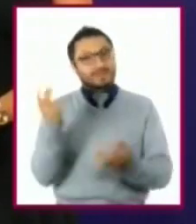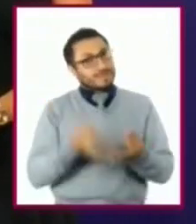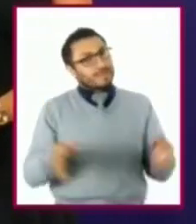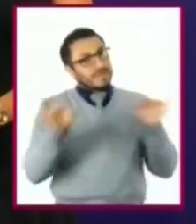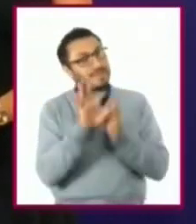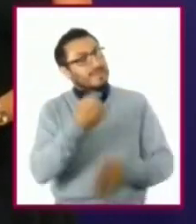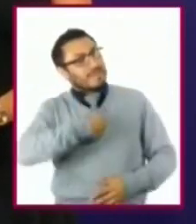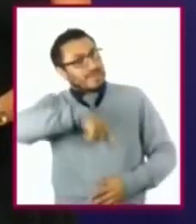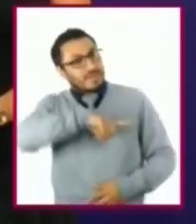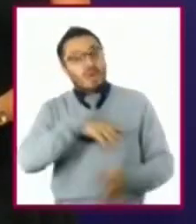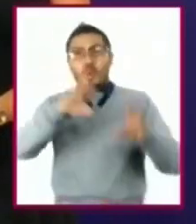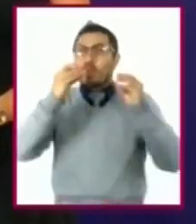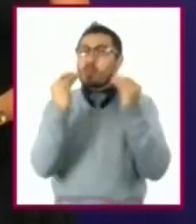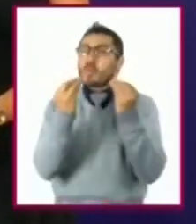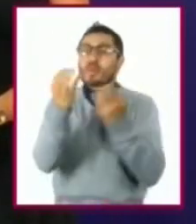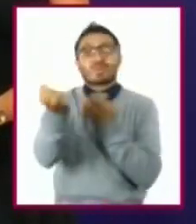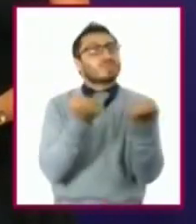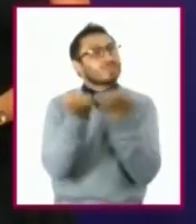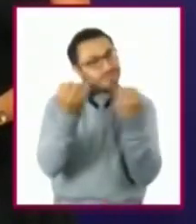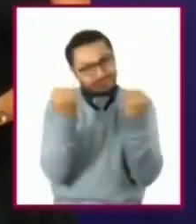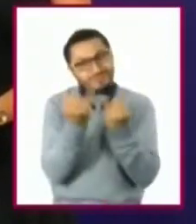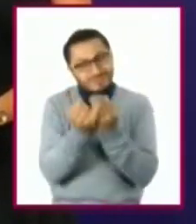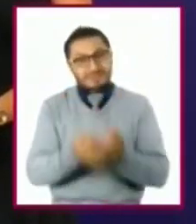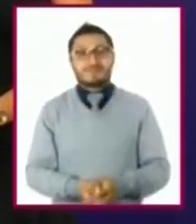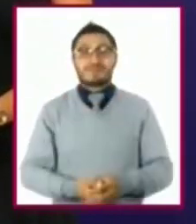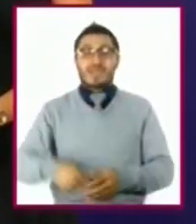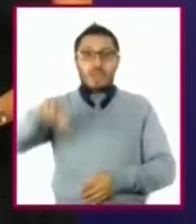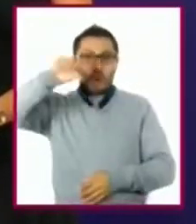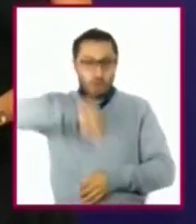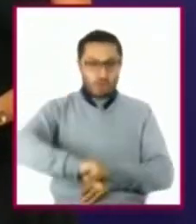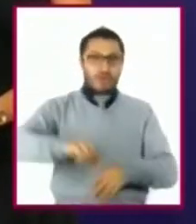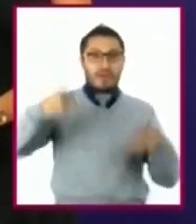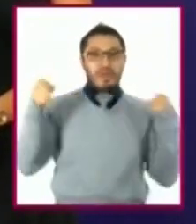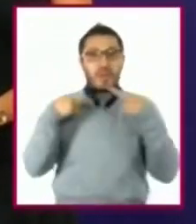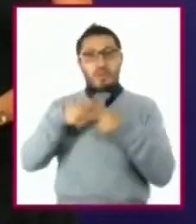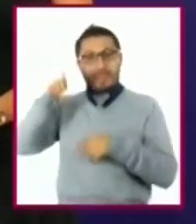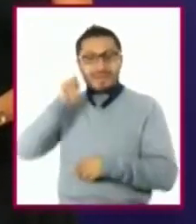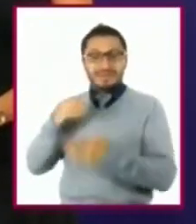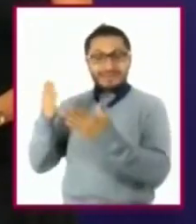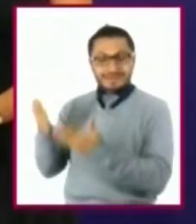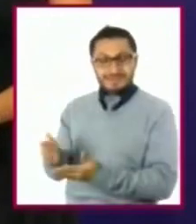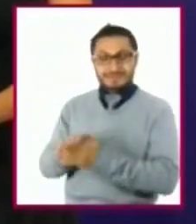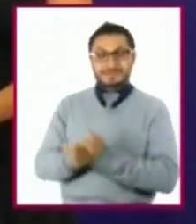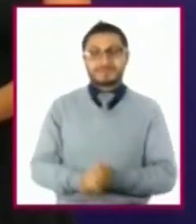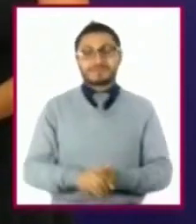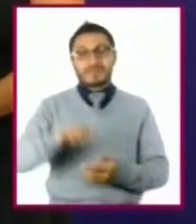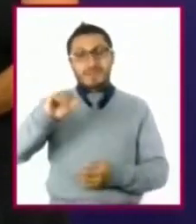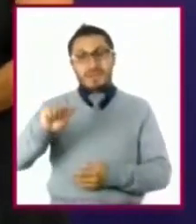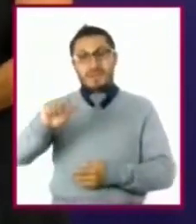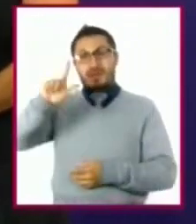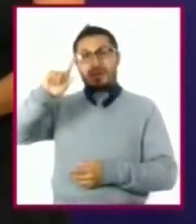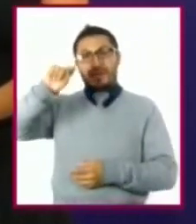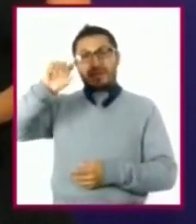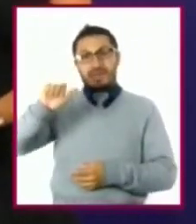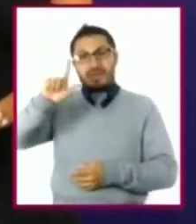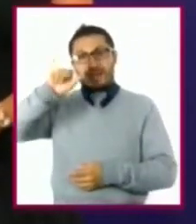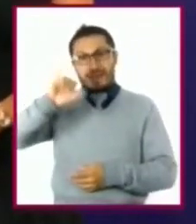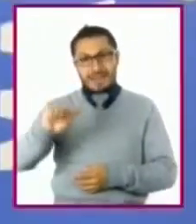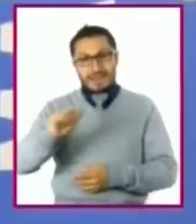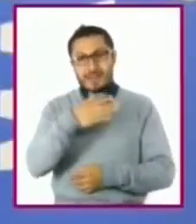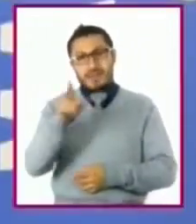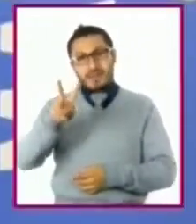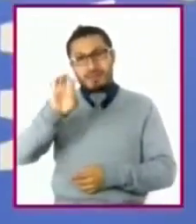hay que hacer mucho ejercicio también. Hoy nos acompaña la maestra Atalia Vega. Bienvenida, maestra. Muchas